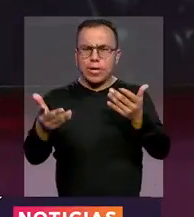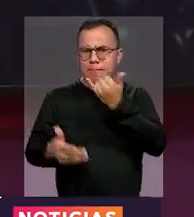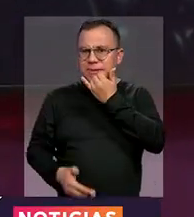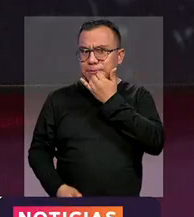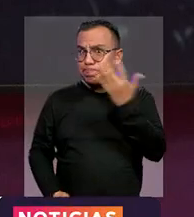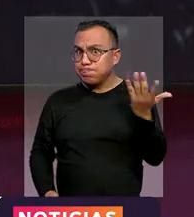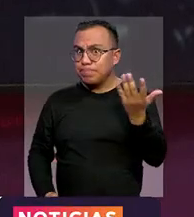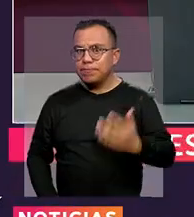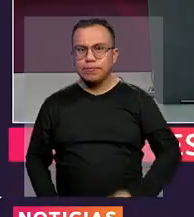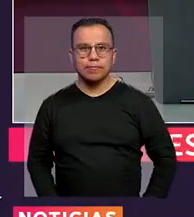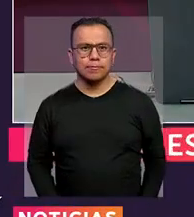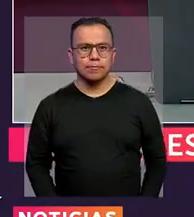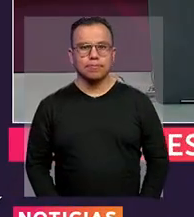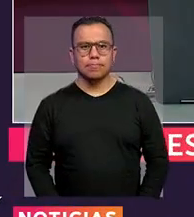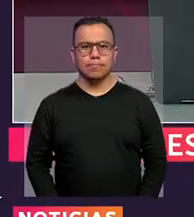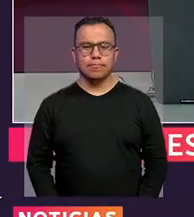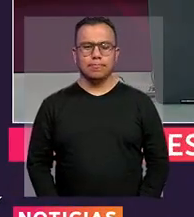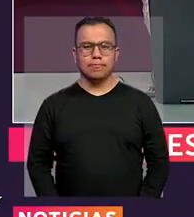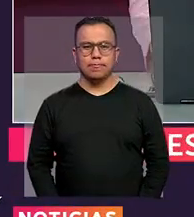encontró.